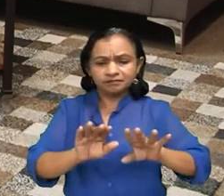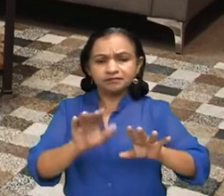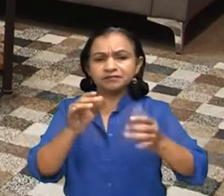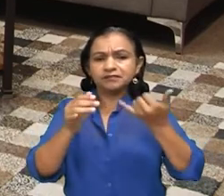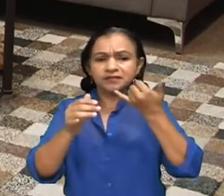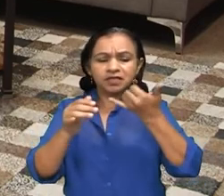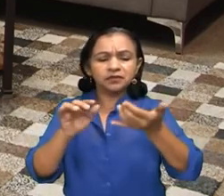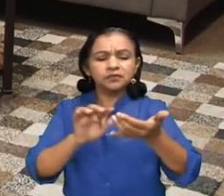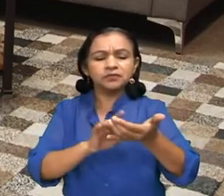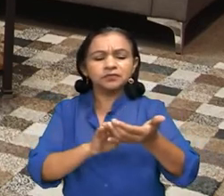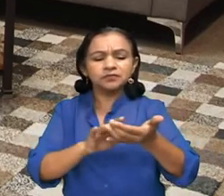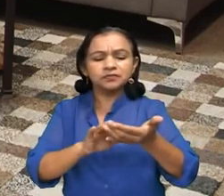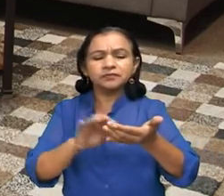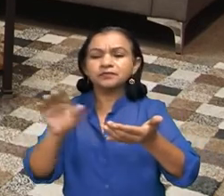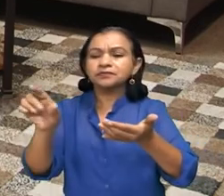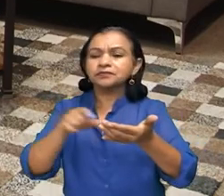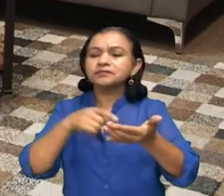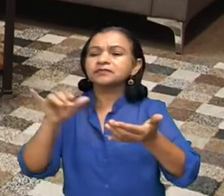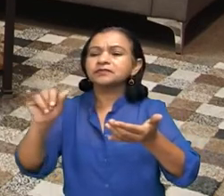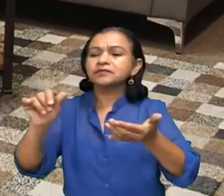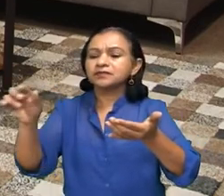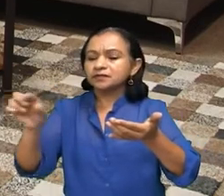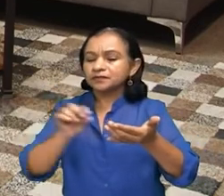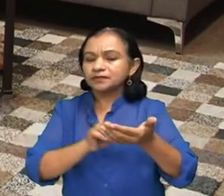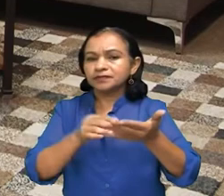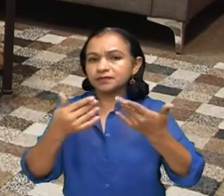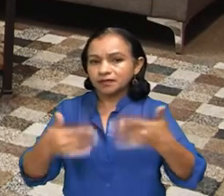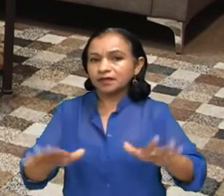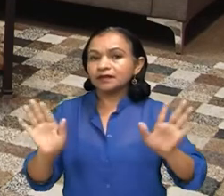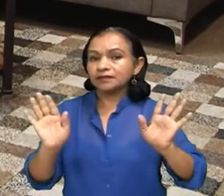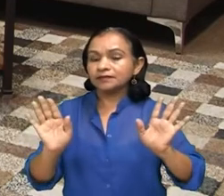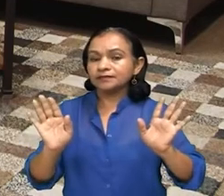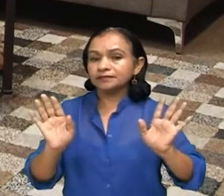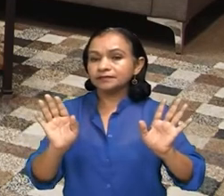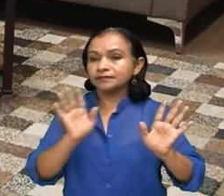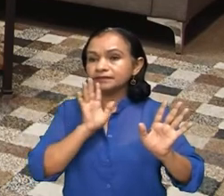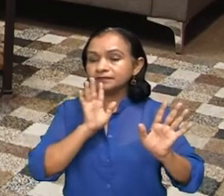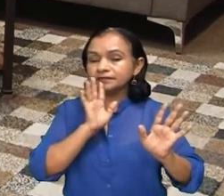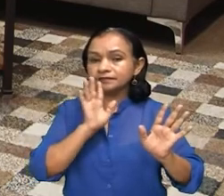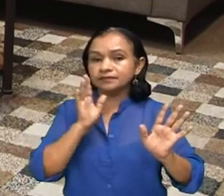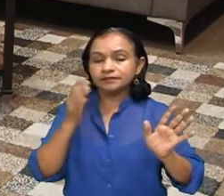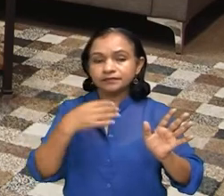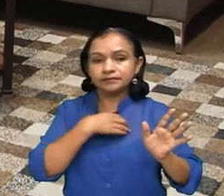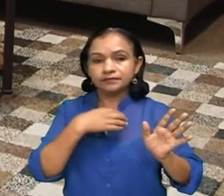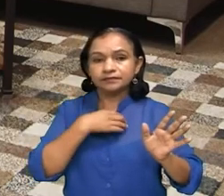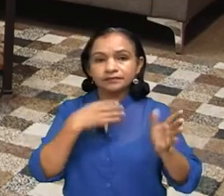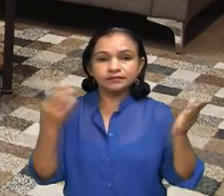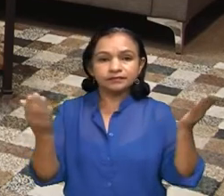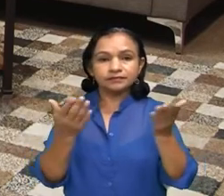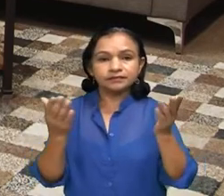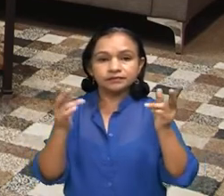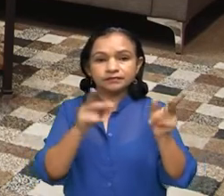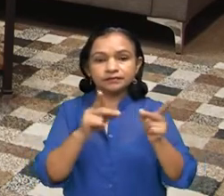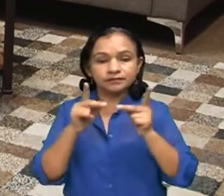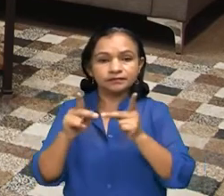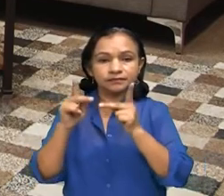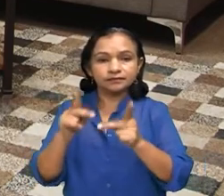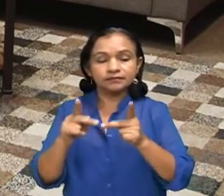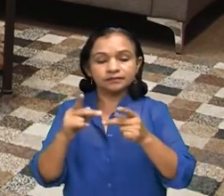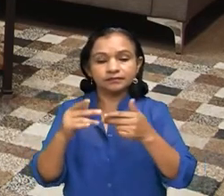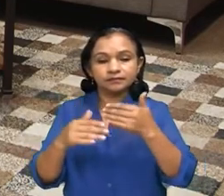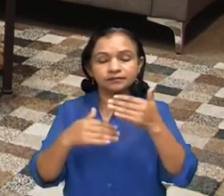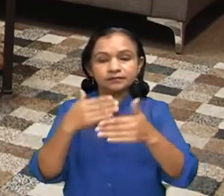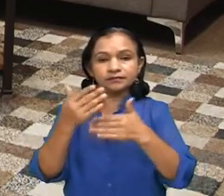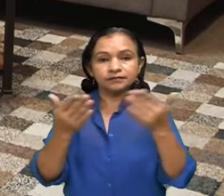celular. Entonces, hay que venir y hablar, dar esa concientización de cómo ellos pueden venir